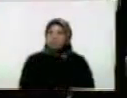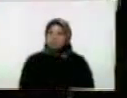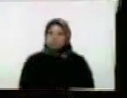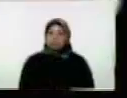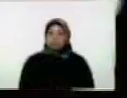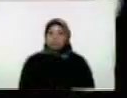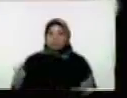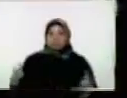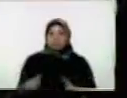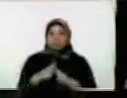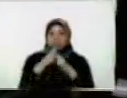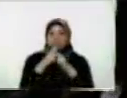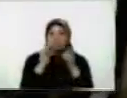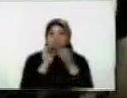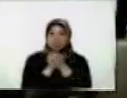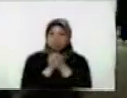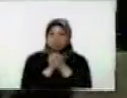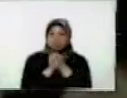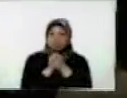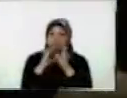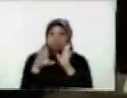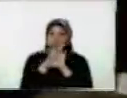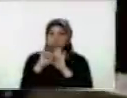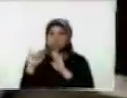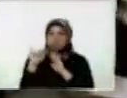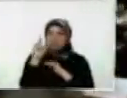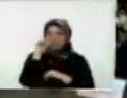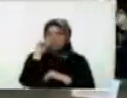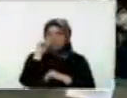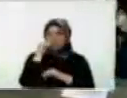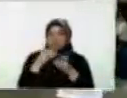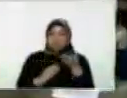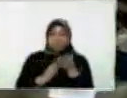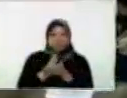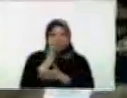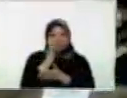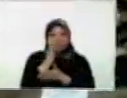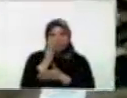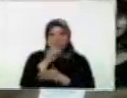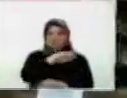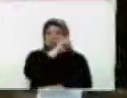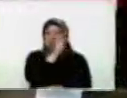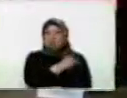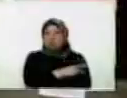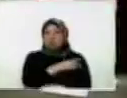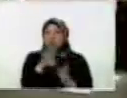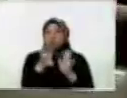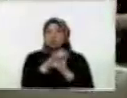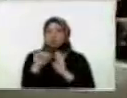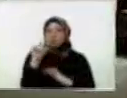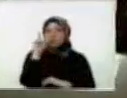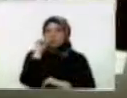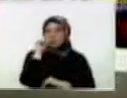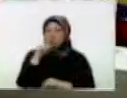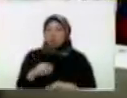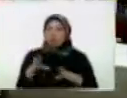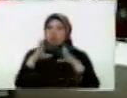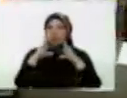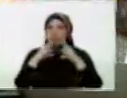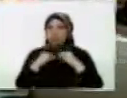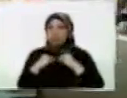Encontrarme nuevamente con mis compañeros constituyentes. Siempre el poder constituyente asumiendo la